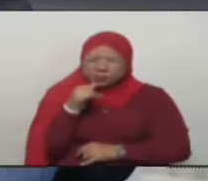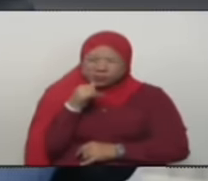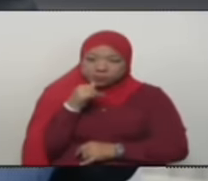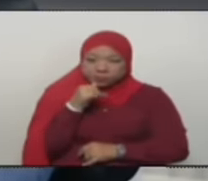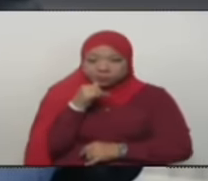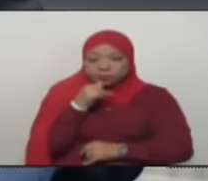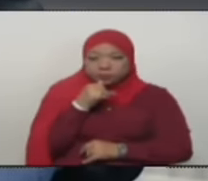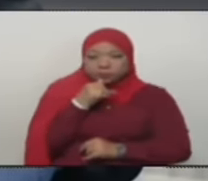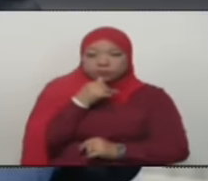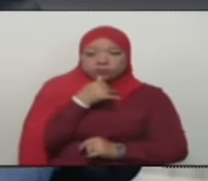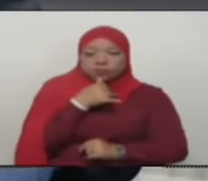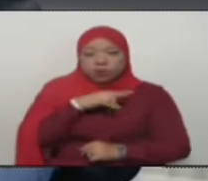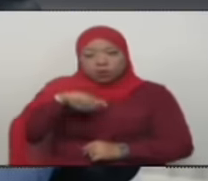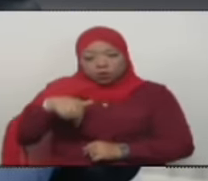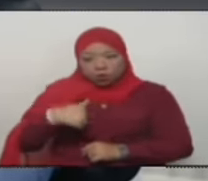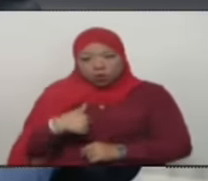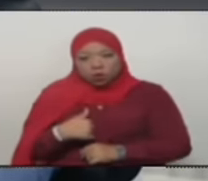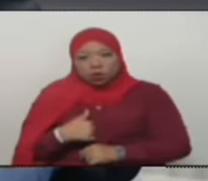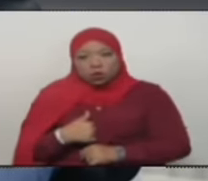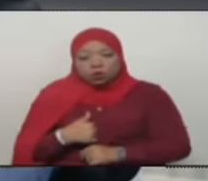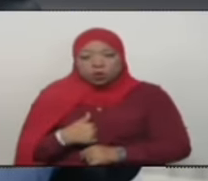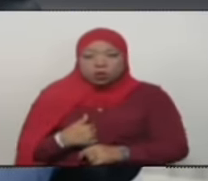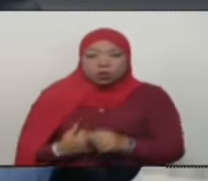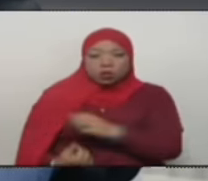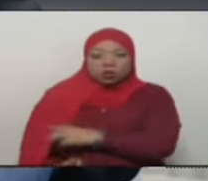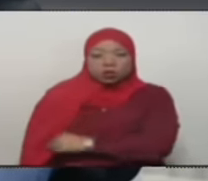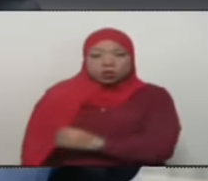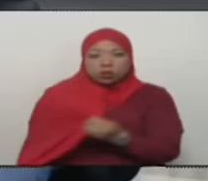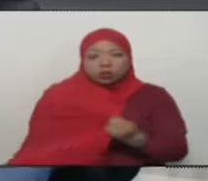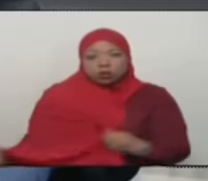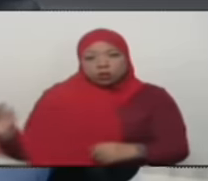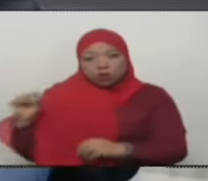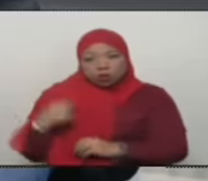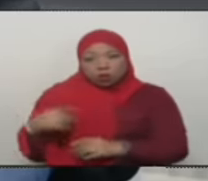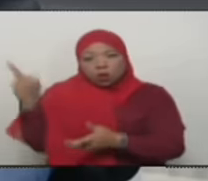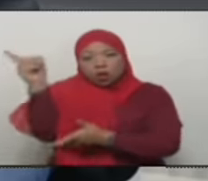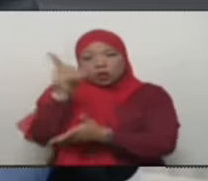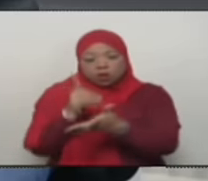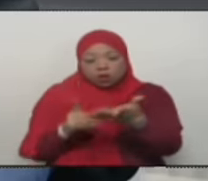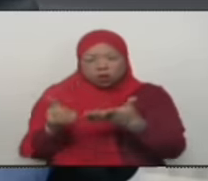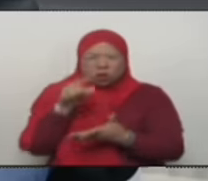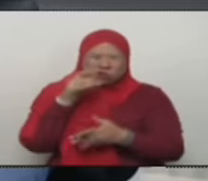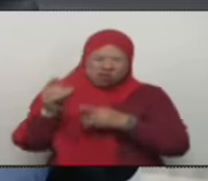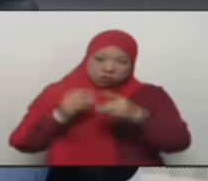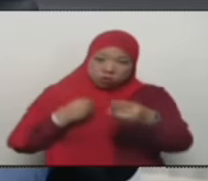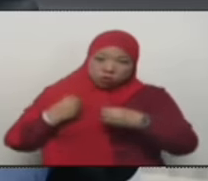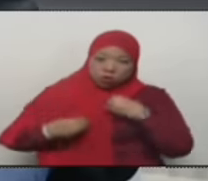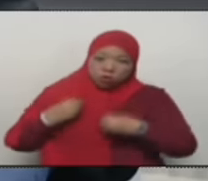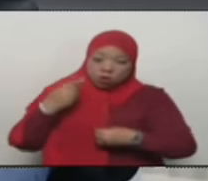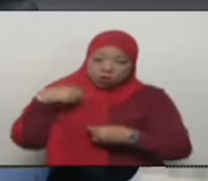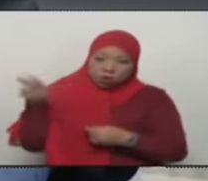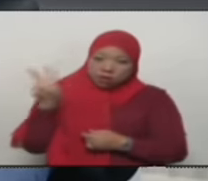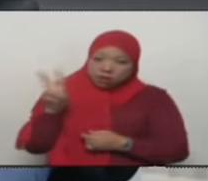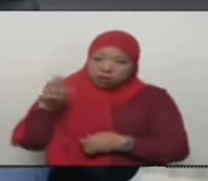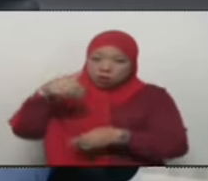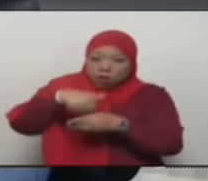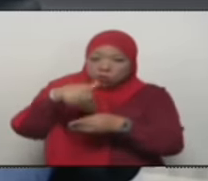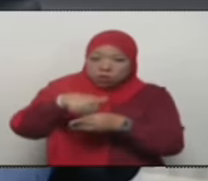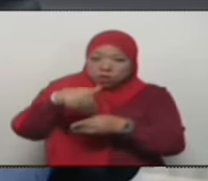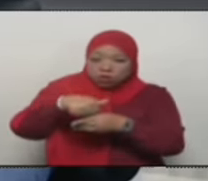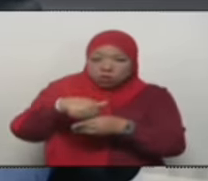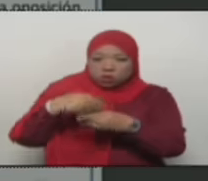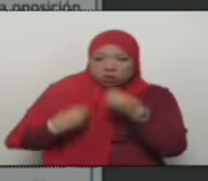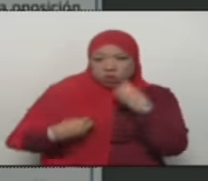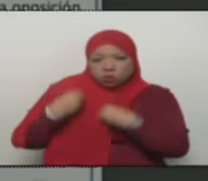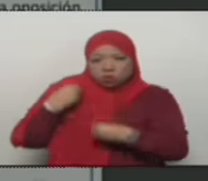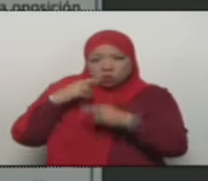una carta que dice, nosotros los académicos norteamericanos que estudian la democracia estamos preocupados por el resultado electoral en Venezuela. Y dice que